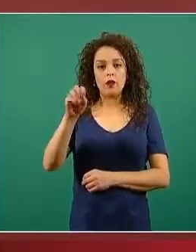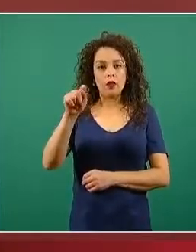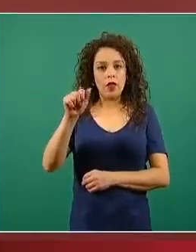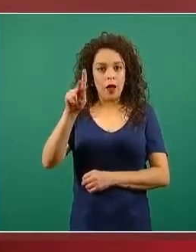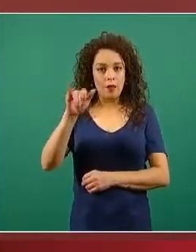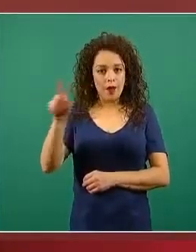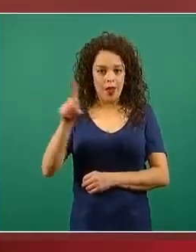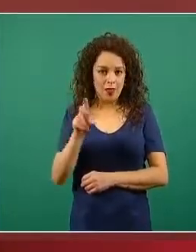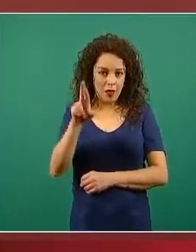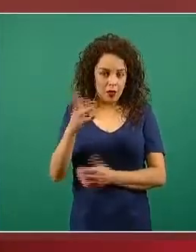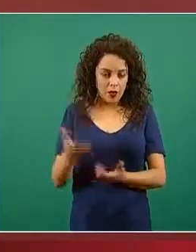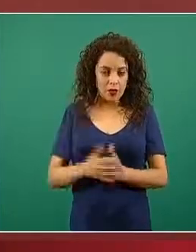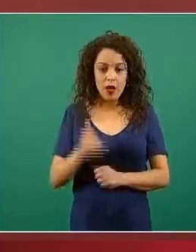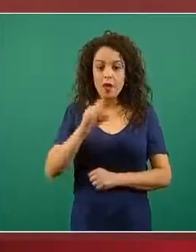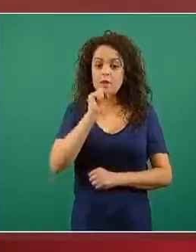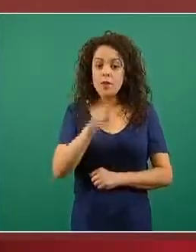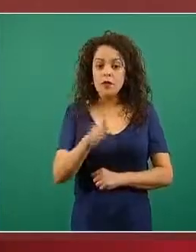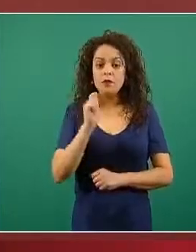los